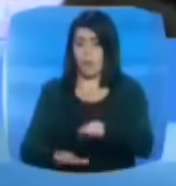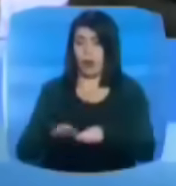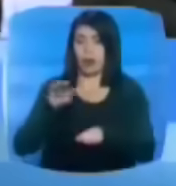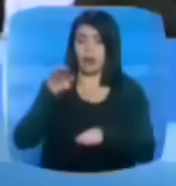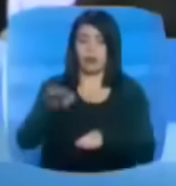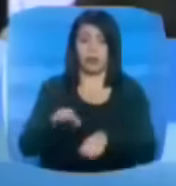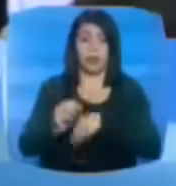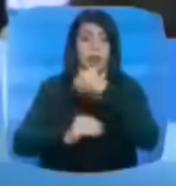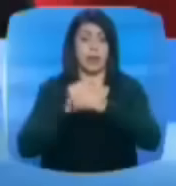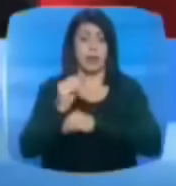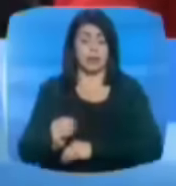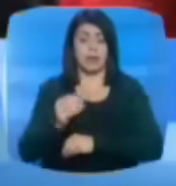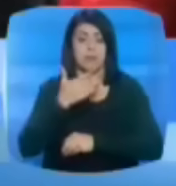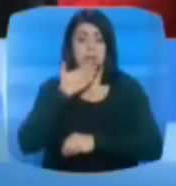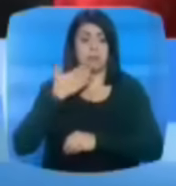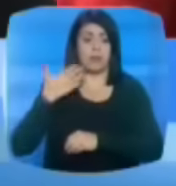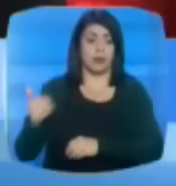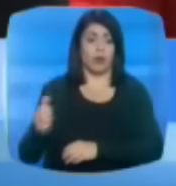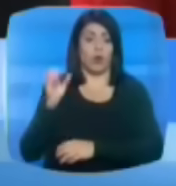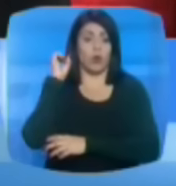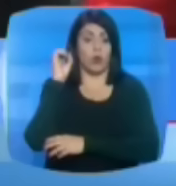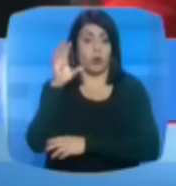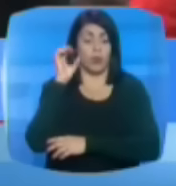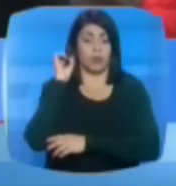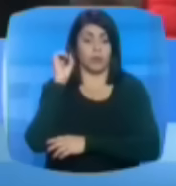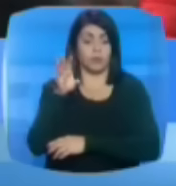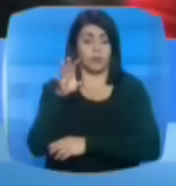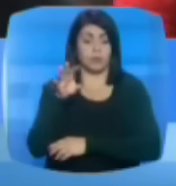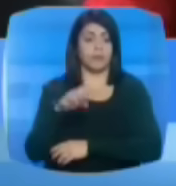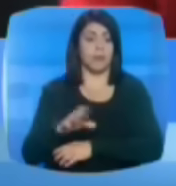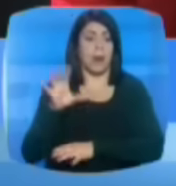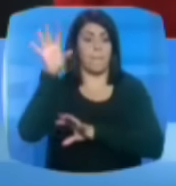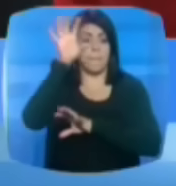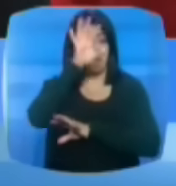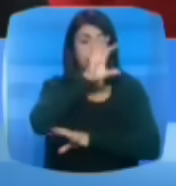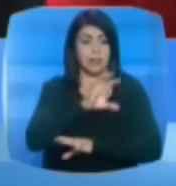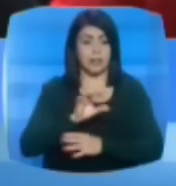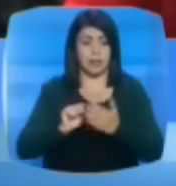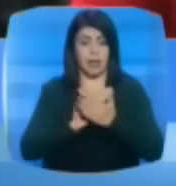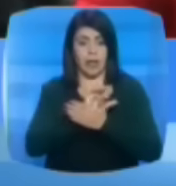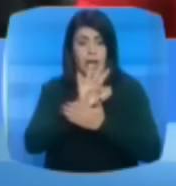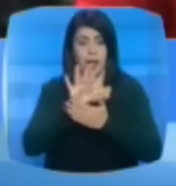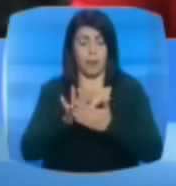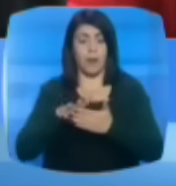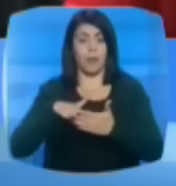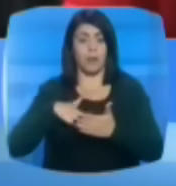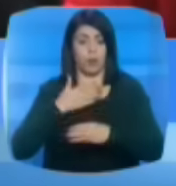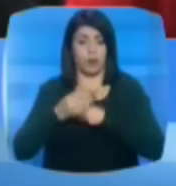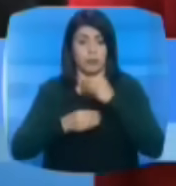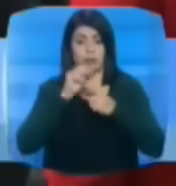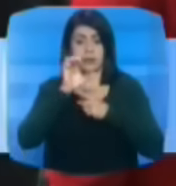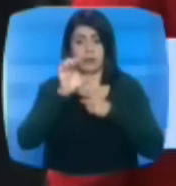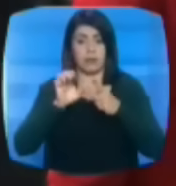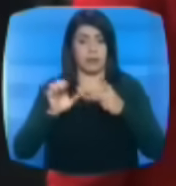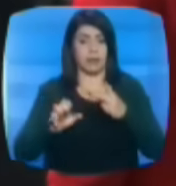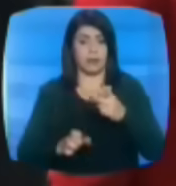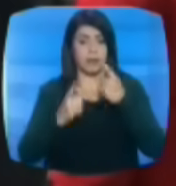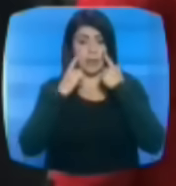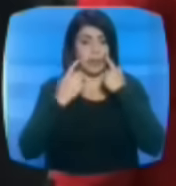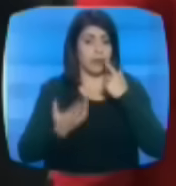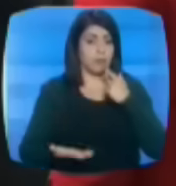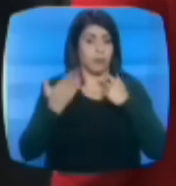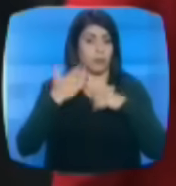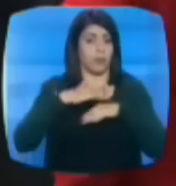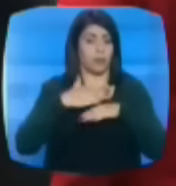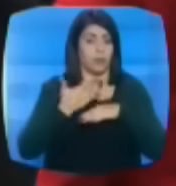para construir lo que tiene que ver con un parlamento de los países del ALBA, que puede ser un elemento